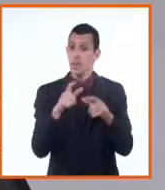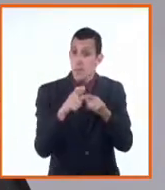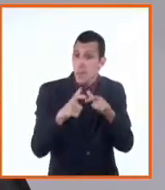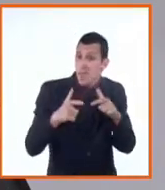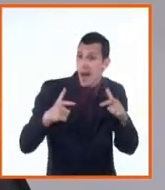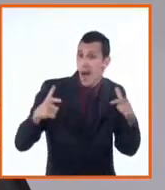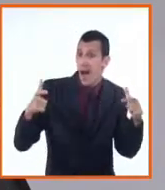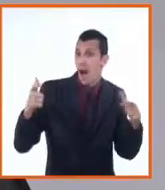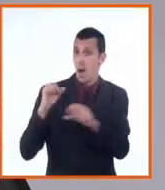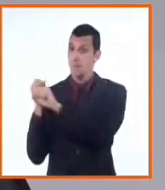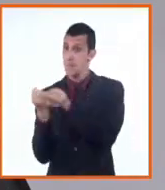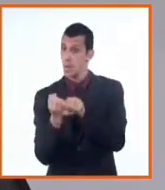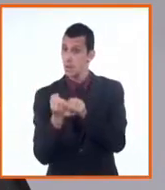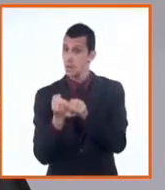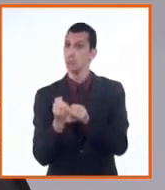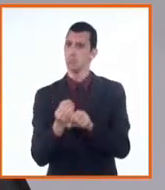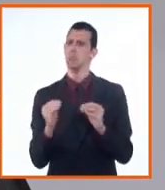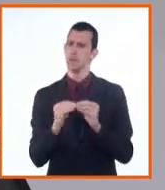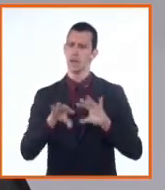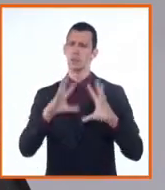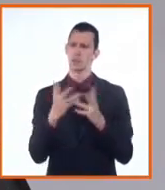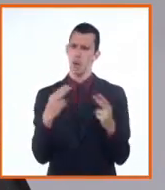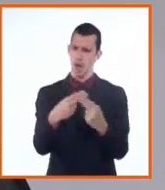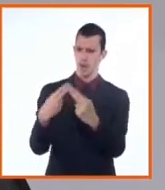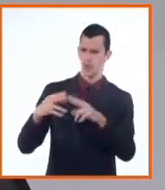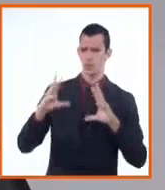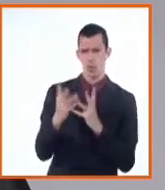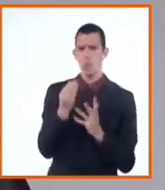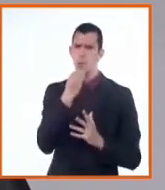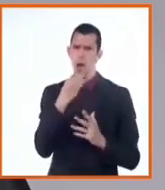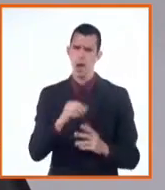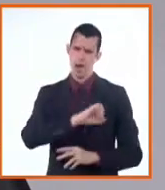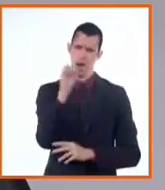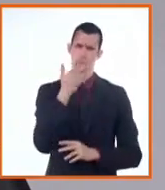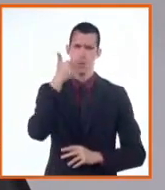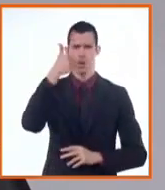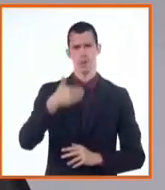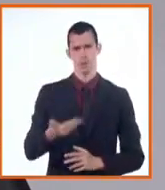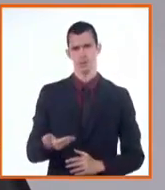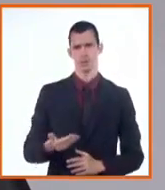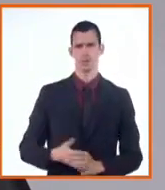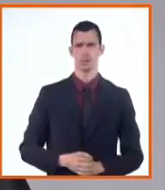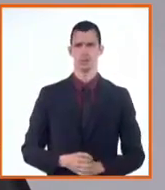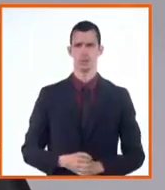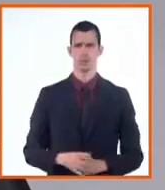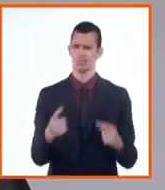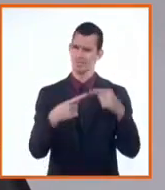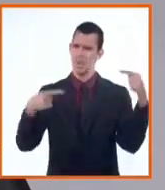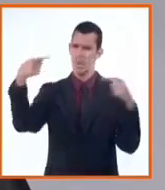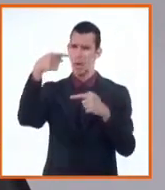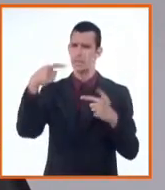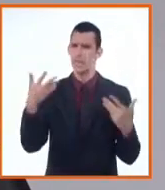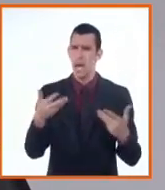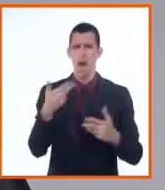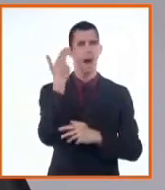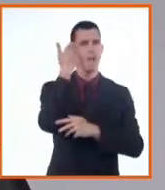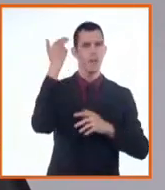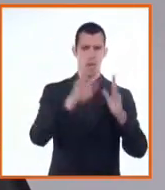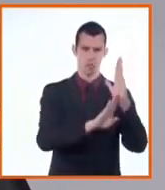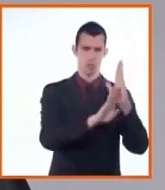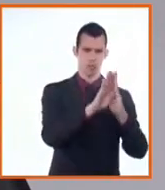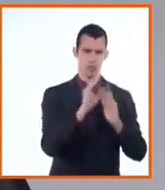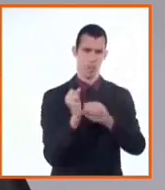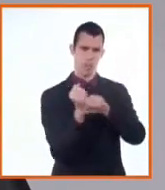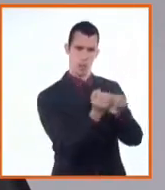fundamentalmente nuestra estrategia y va a estar muy motivado el pueblo en este sentido por lo que vivió en el clásico